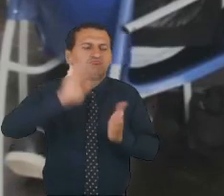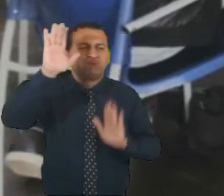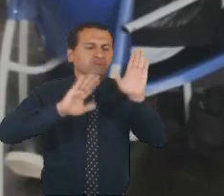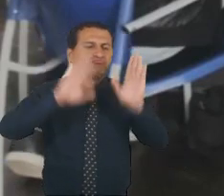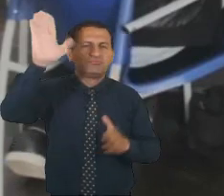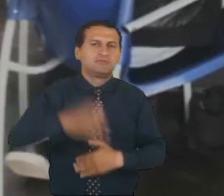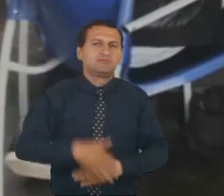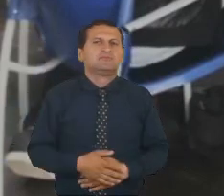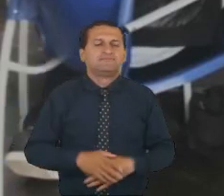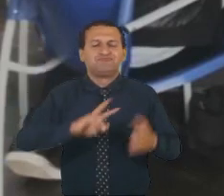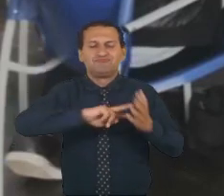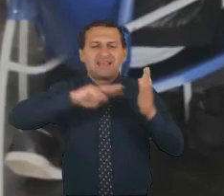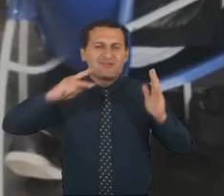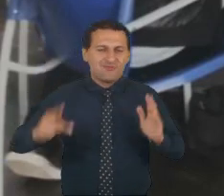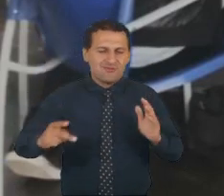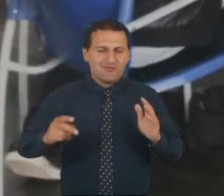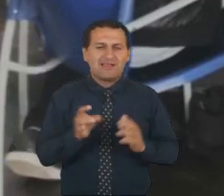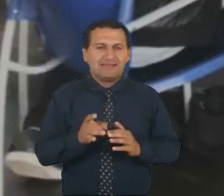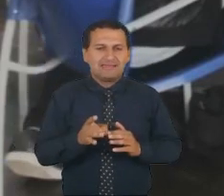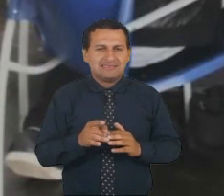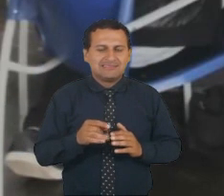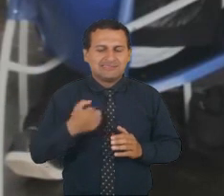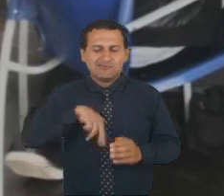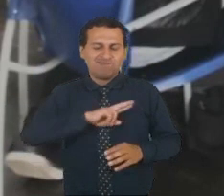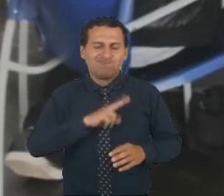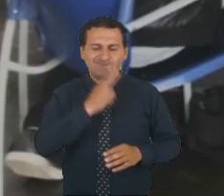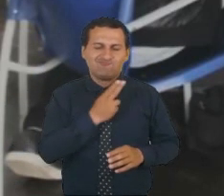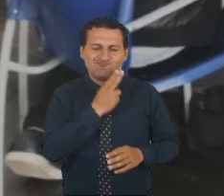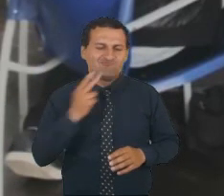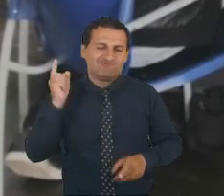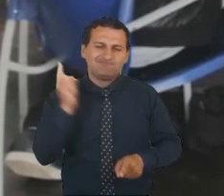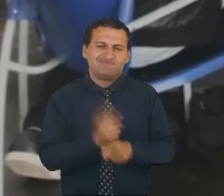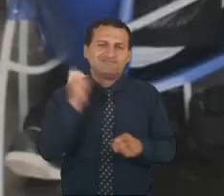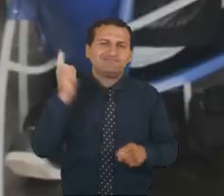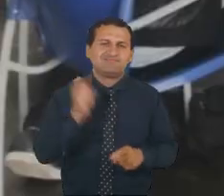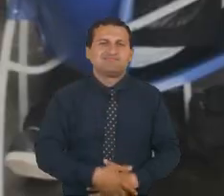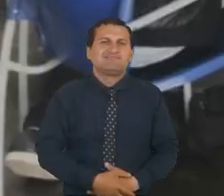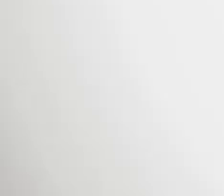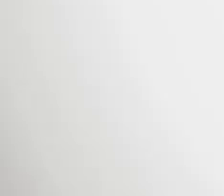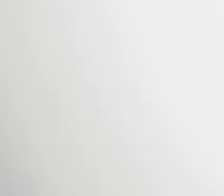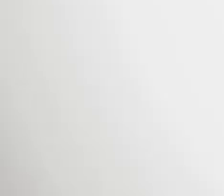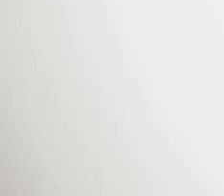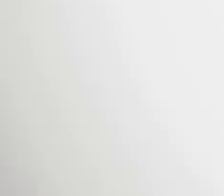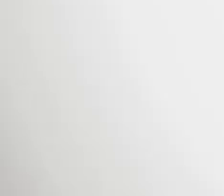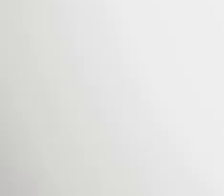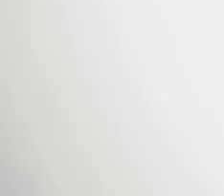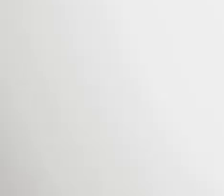escuelas participativas. Compromiso cumplido con la Chía Tecnológica.